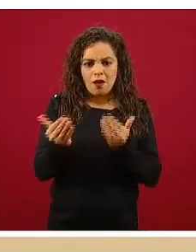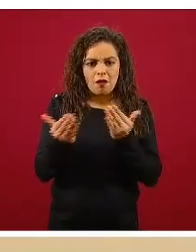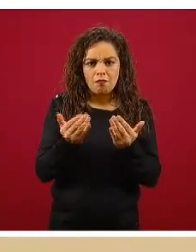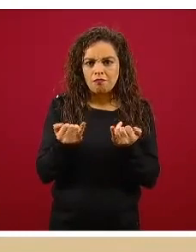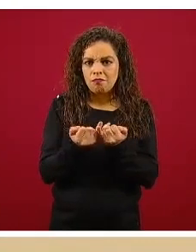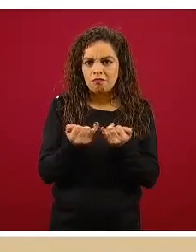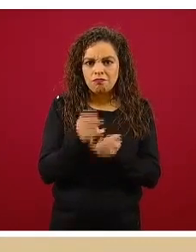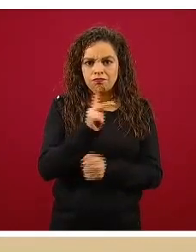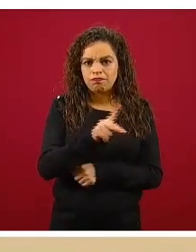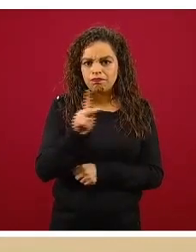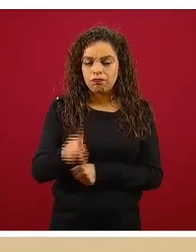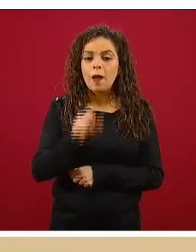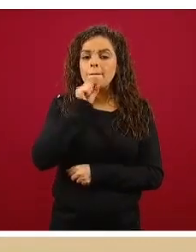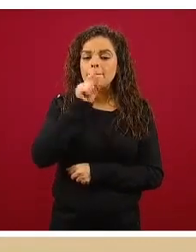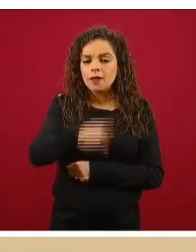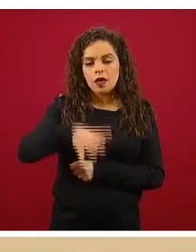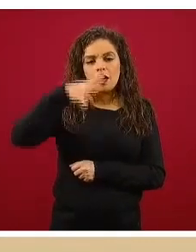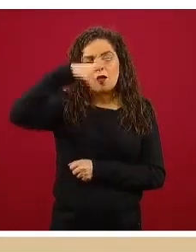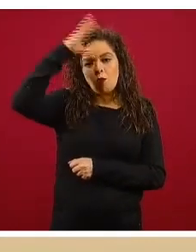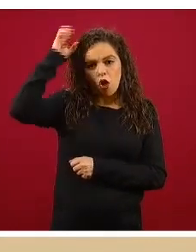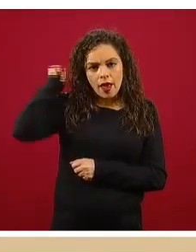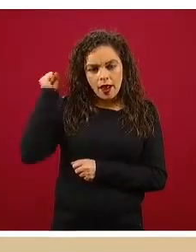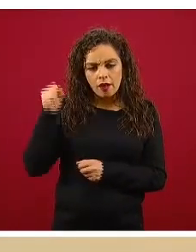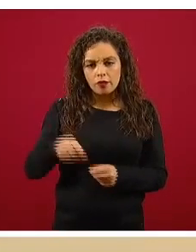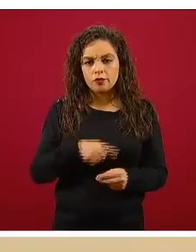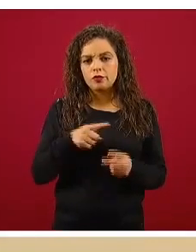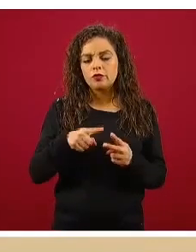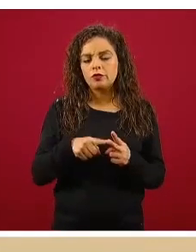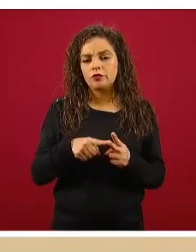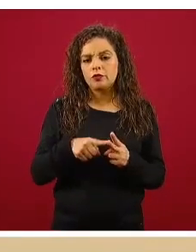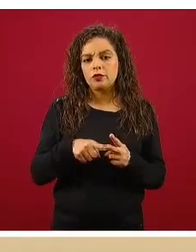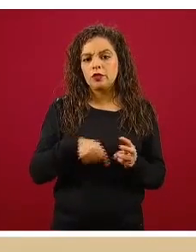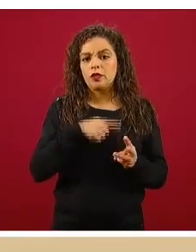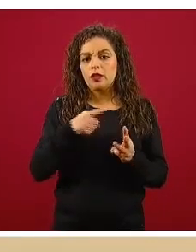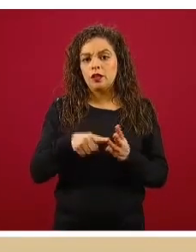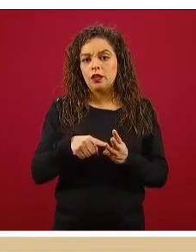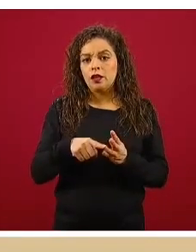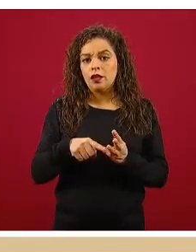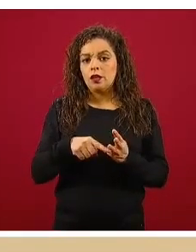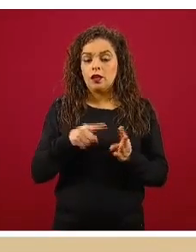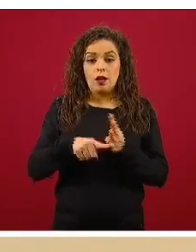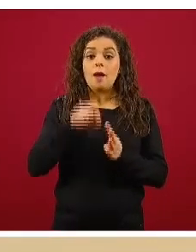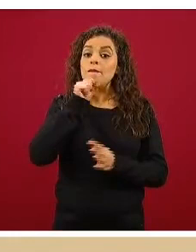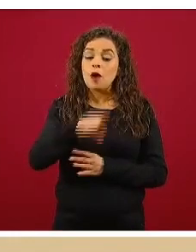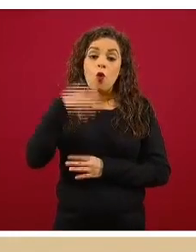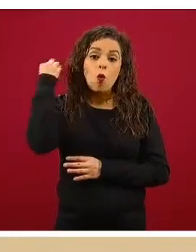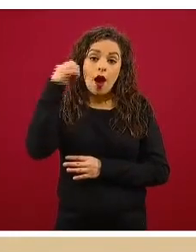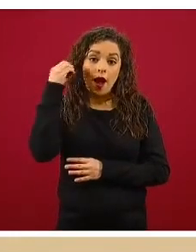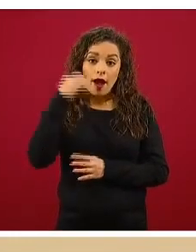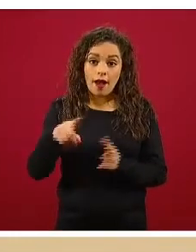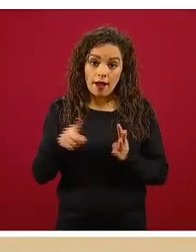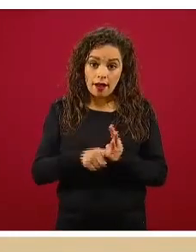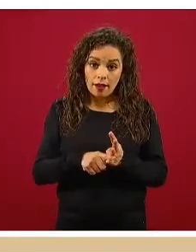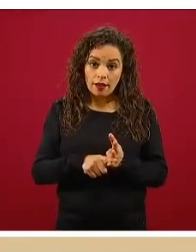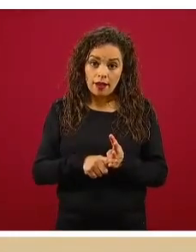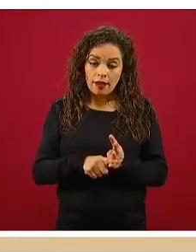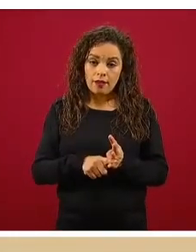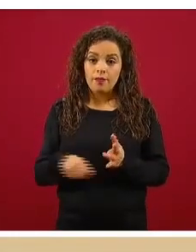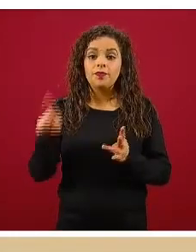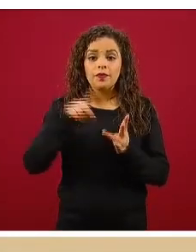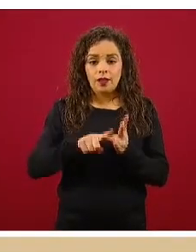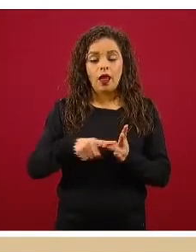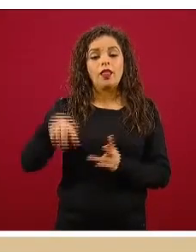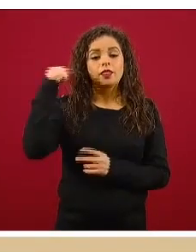Morelos. Podemos identificar también en esa misma situación prácticamente al estado de Oaxaca y al estado de Tabasco,